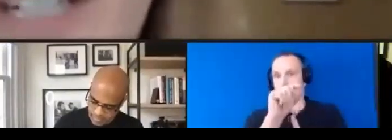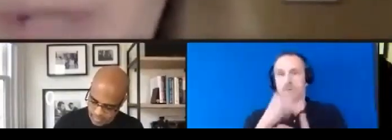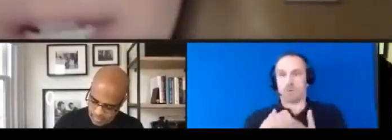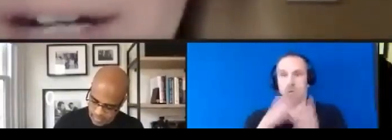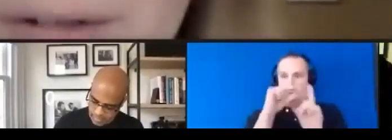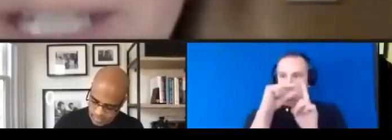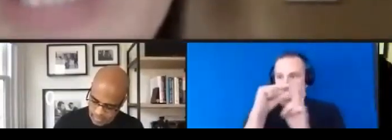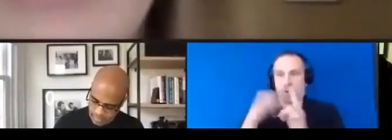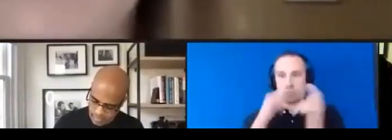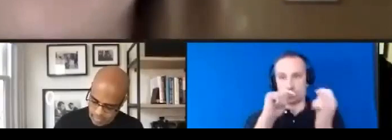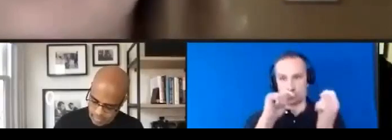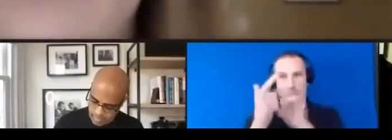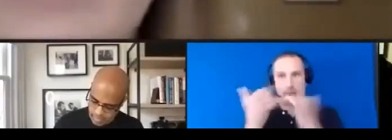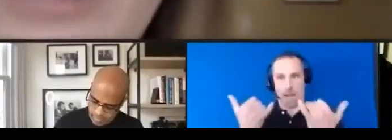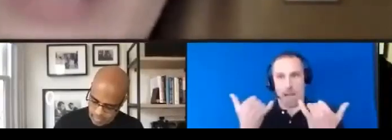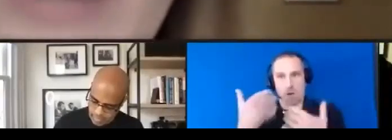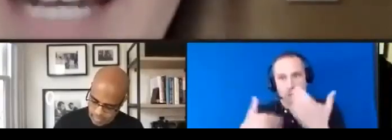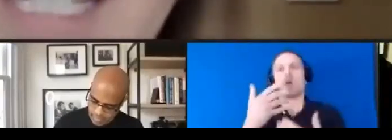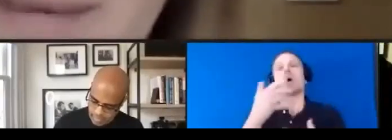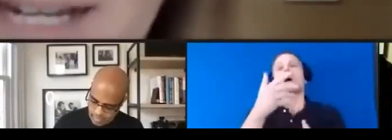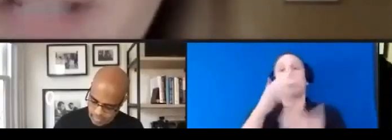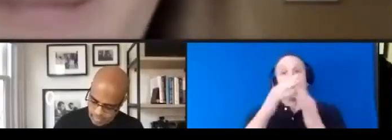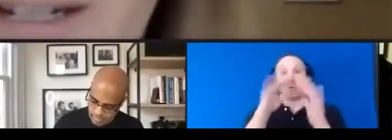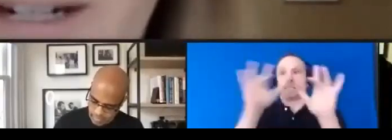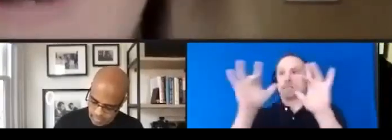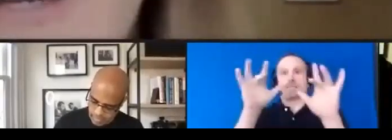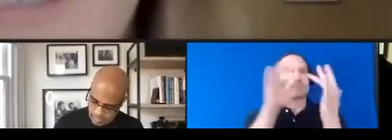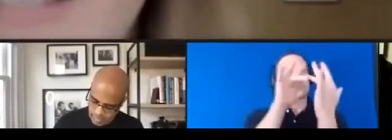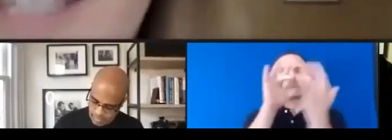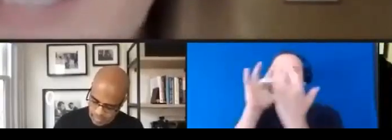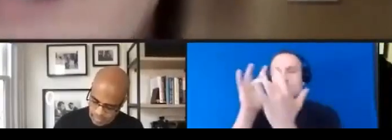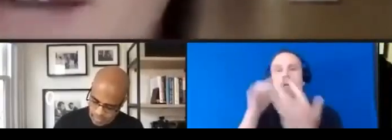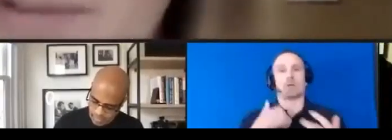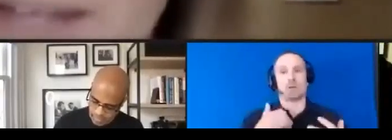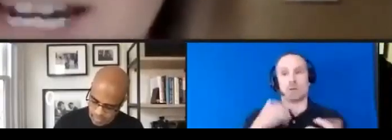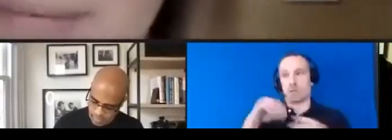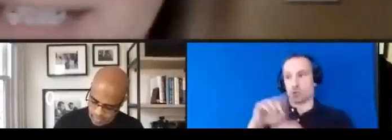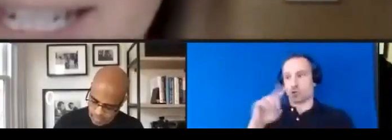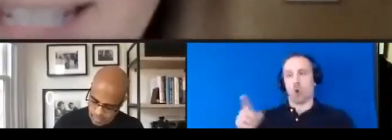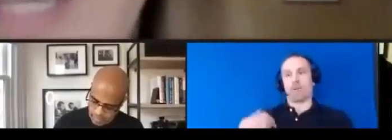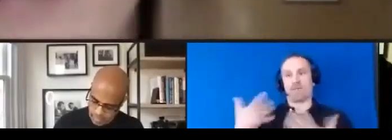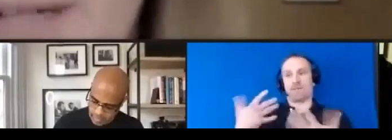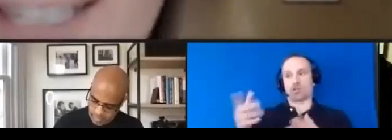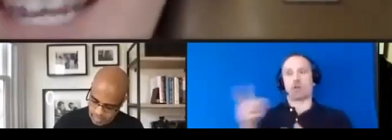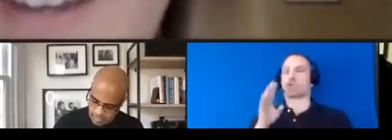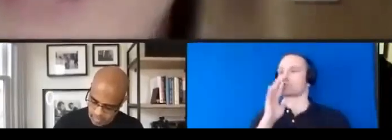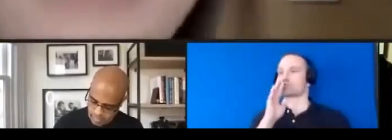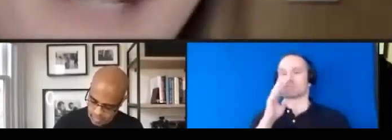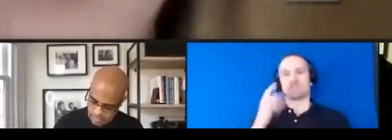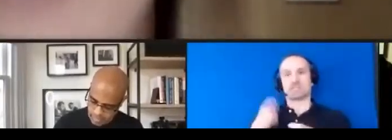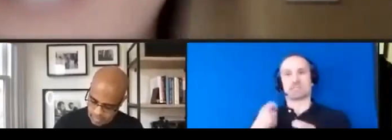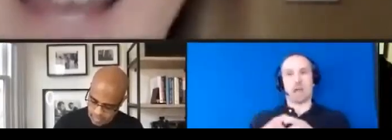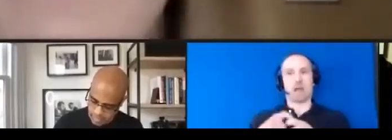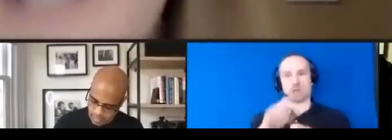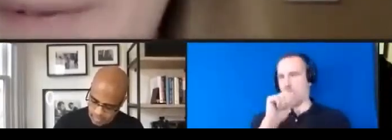con hacer la comunicación en la comunidad estamos hablando con ana martínez este